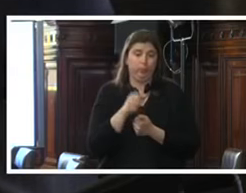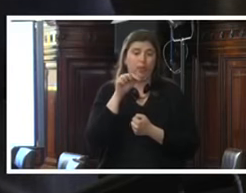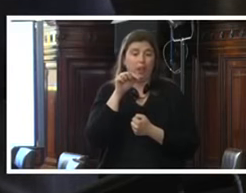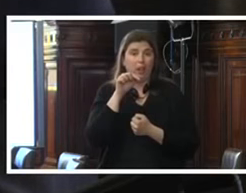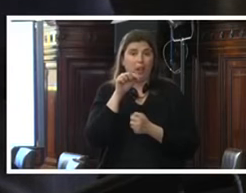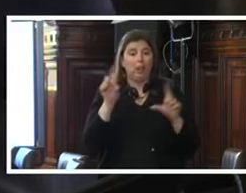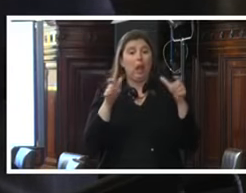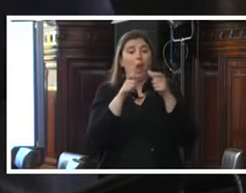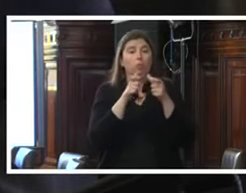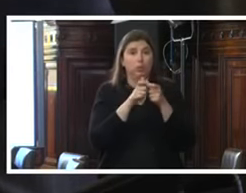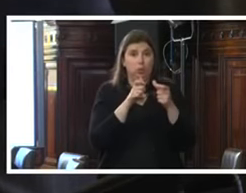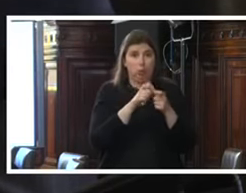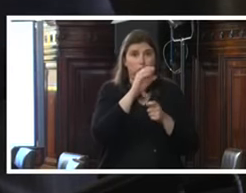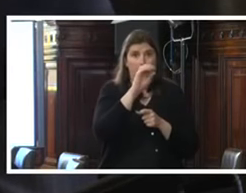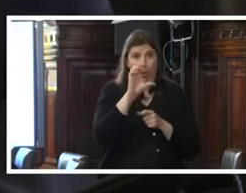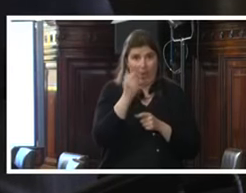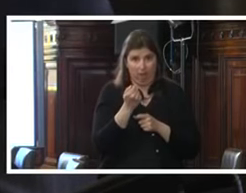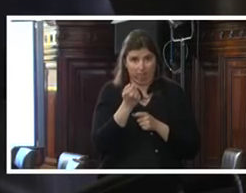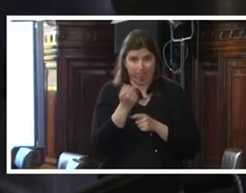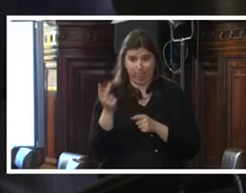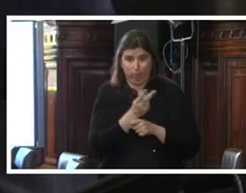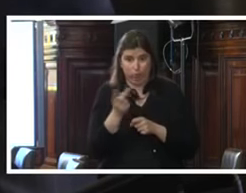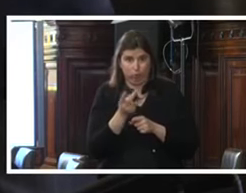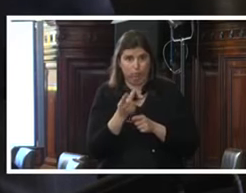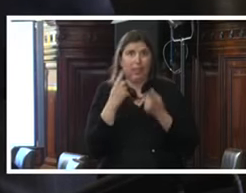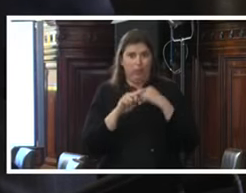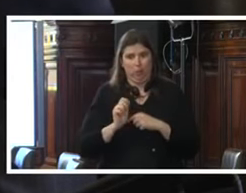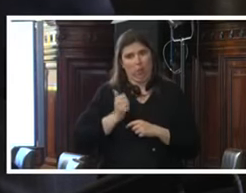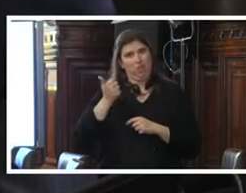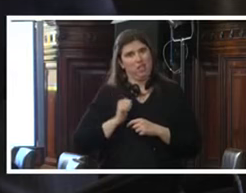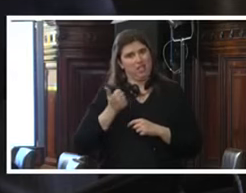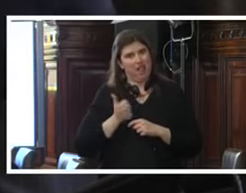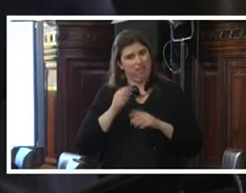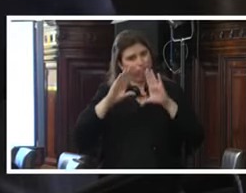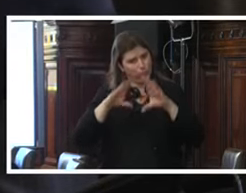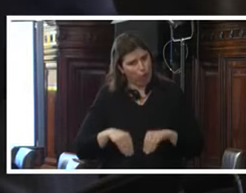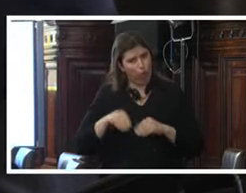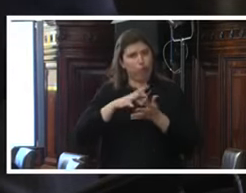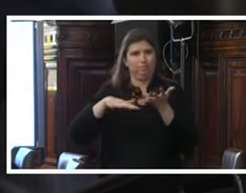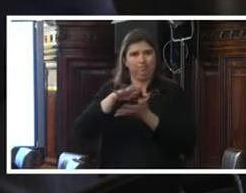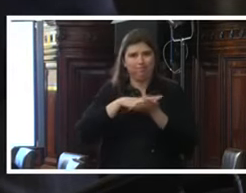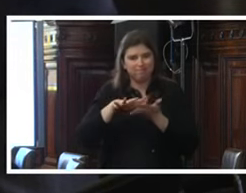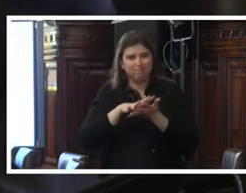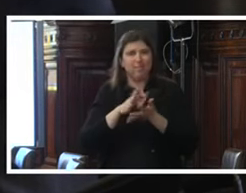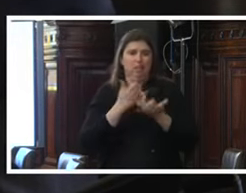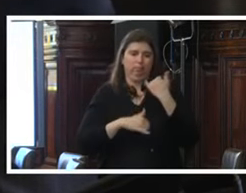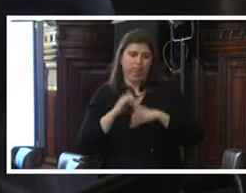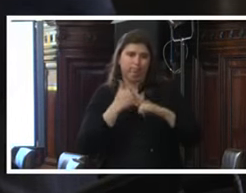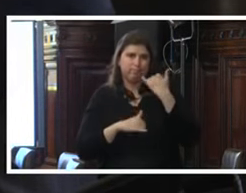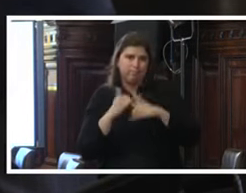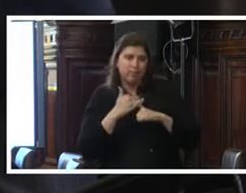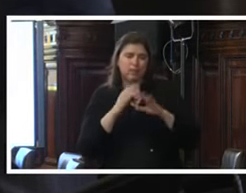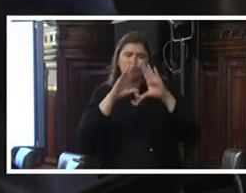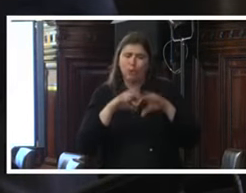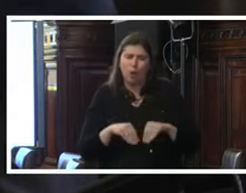en la comisión y la oea por eso creo que tenemos que aprovechar todos los escenarios posibles establecer todas las alianzas